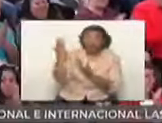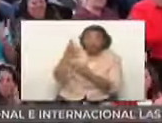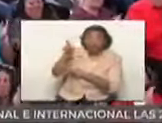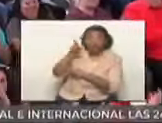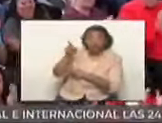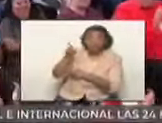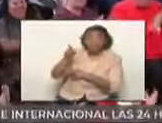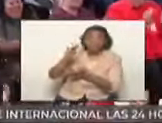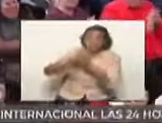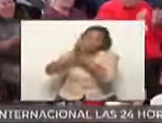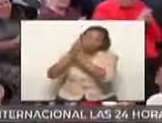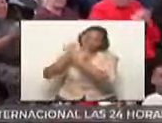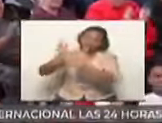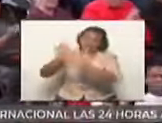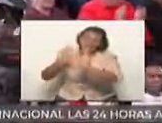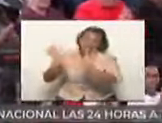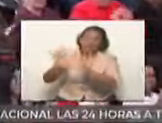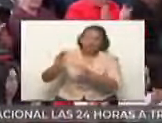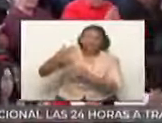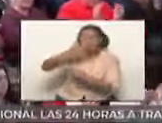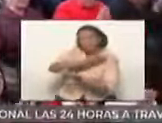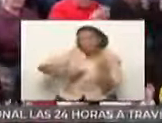Ahora,